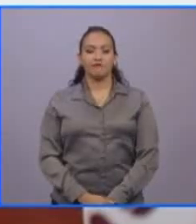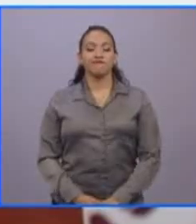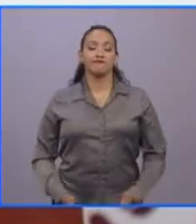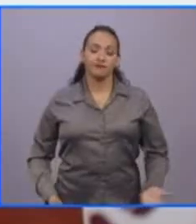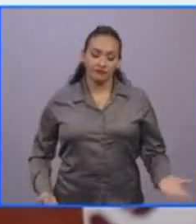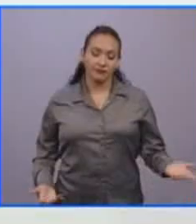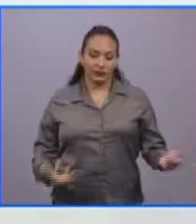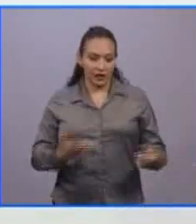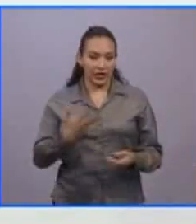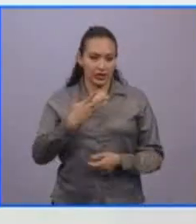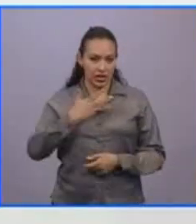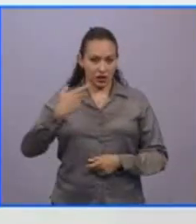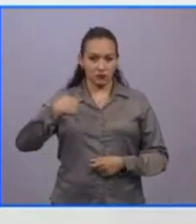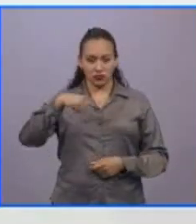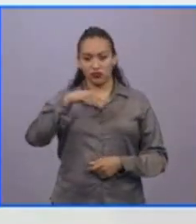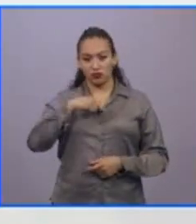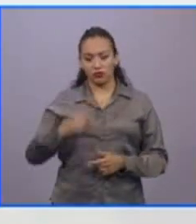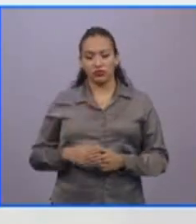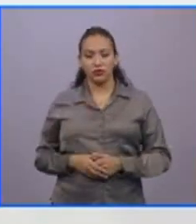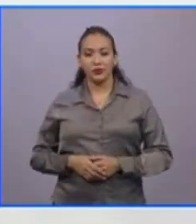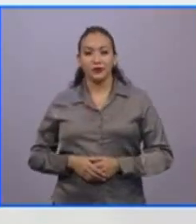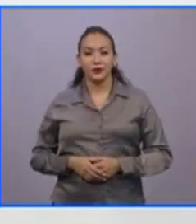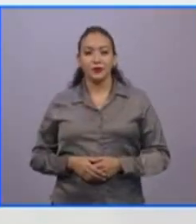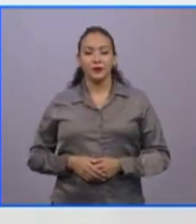Tenemos todavía